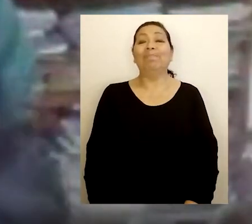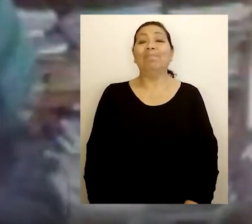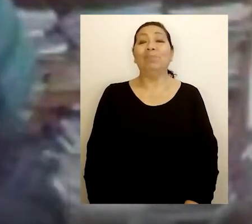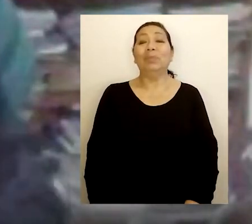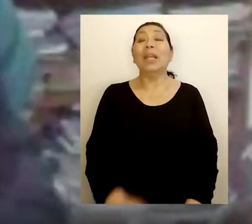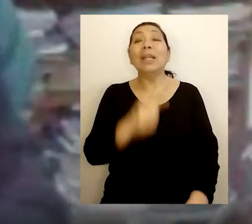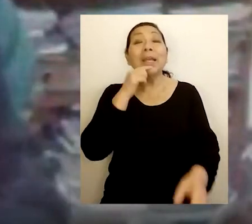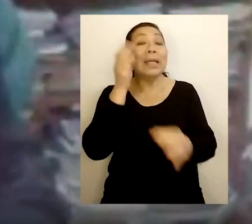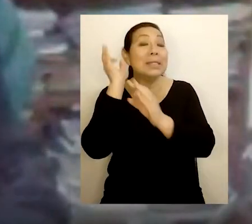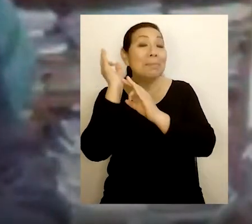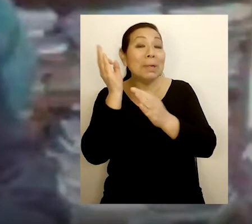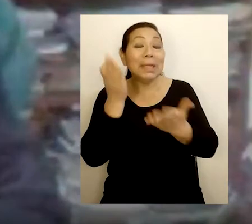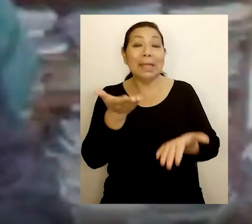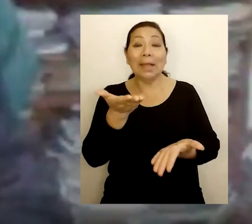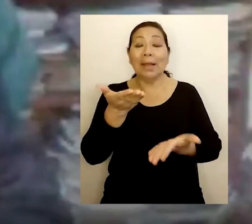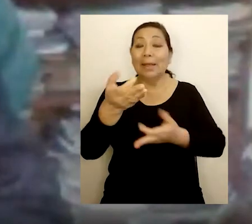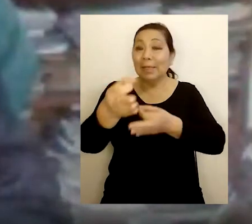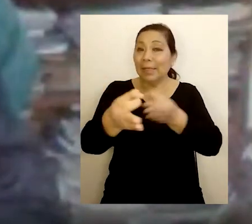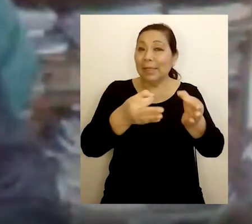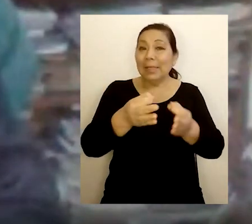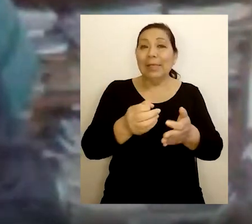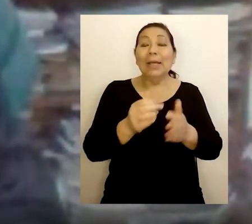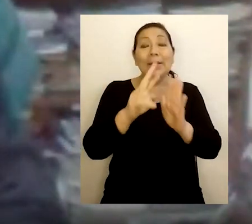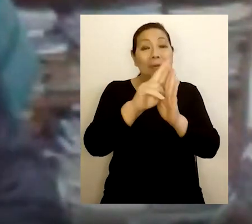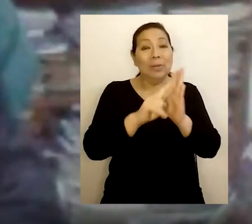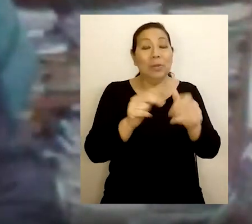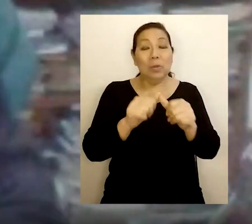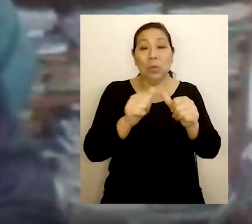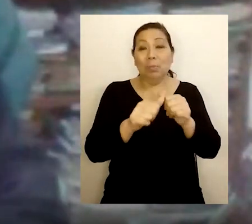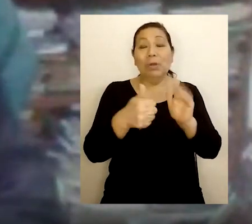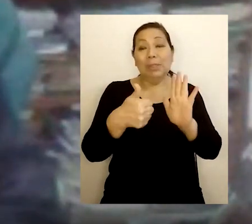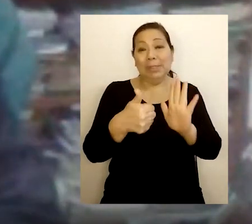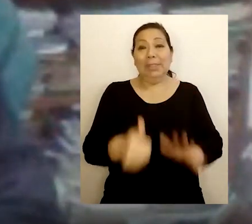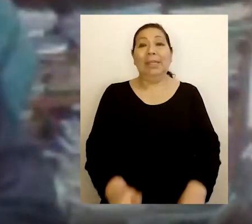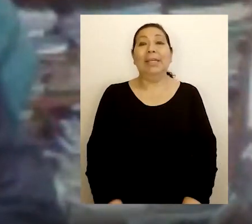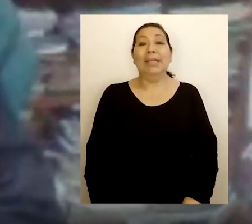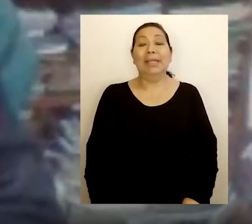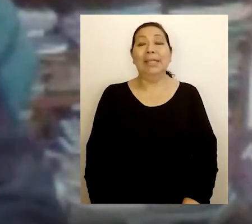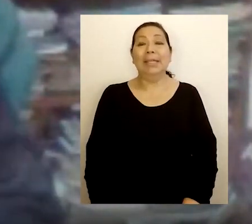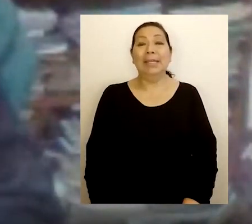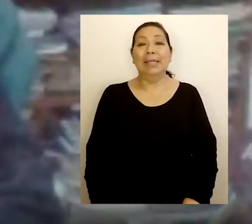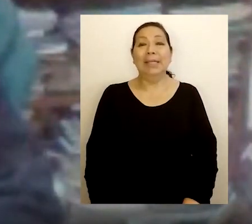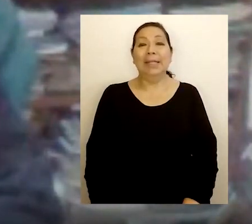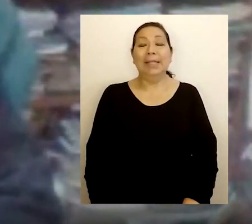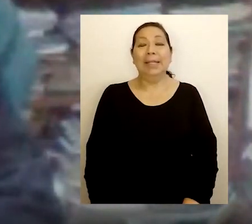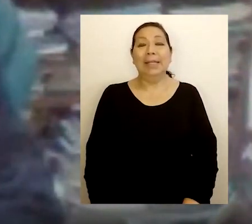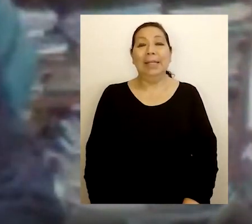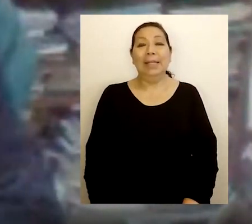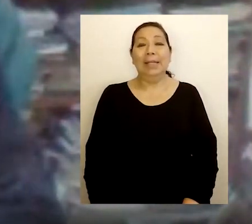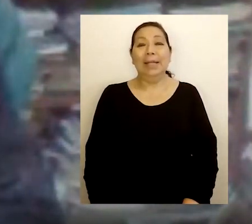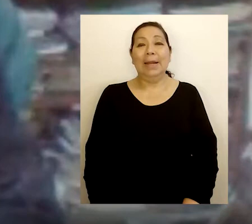en toda la sustentación de la sentencia de resolución número 6 emitido